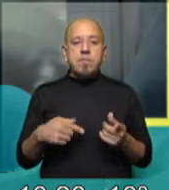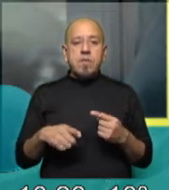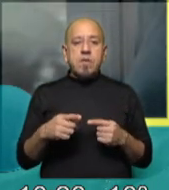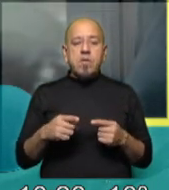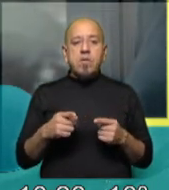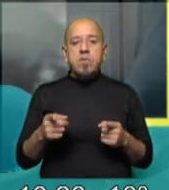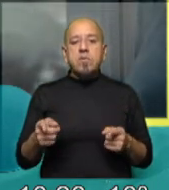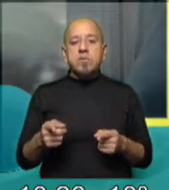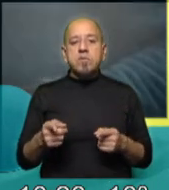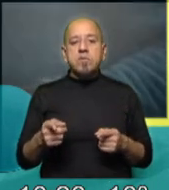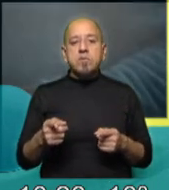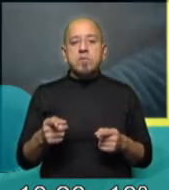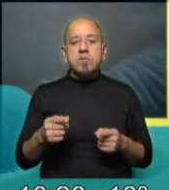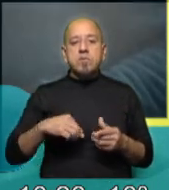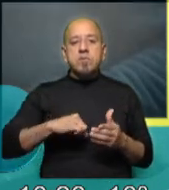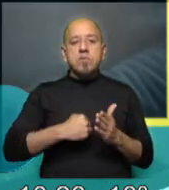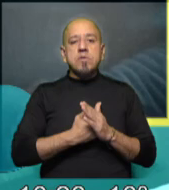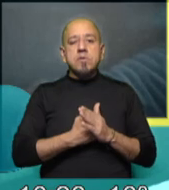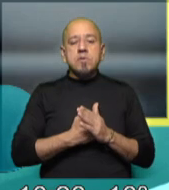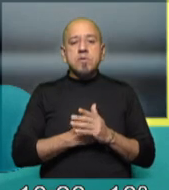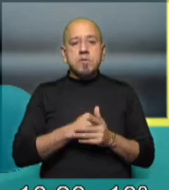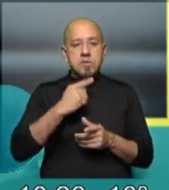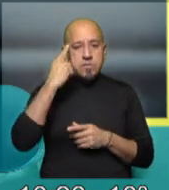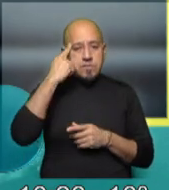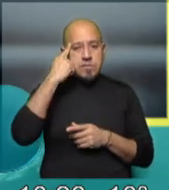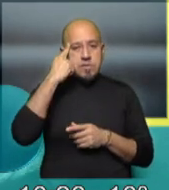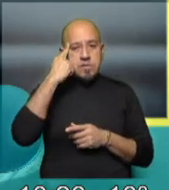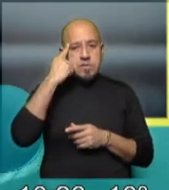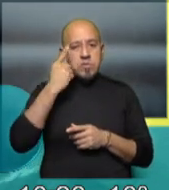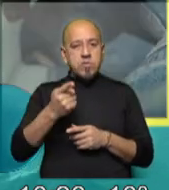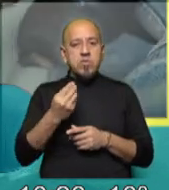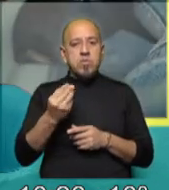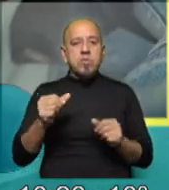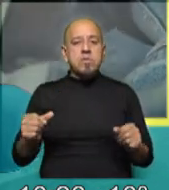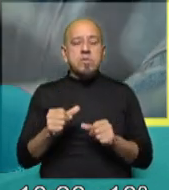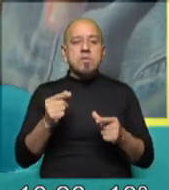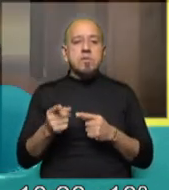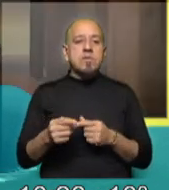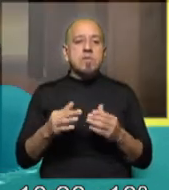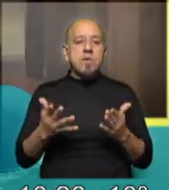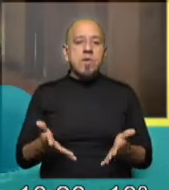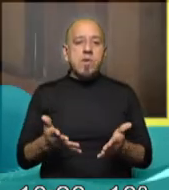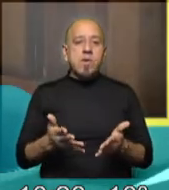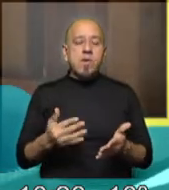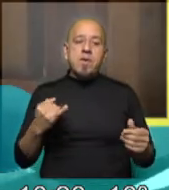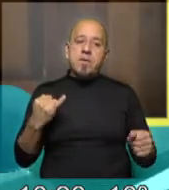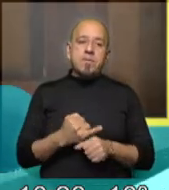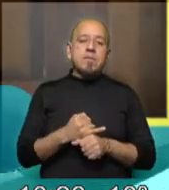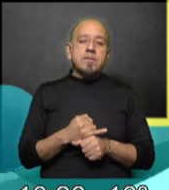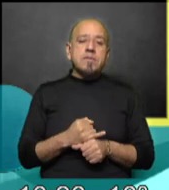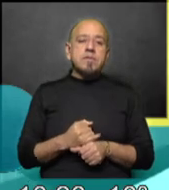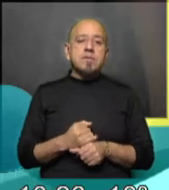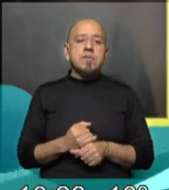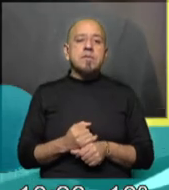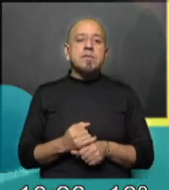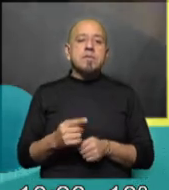estos dos bancarios están pergeñando esa maniobra que inevitablemente va a salir mal. No. Efectivamente, uno de ellos va